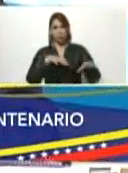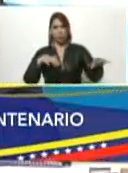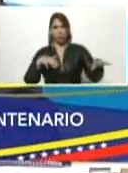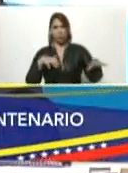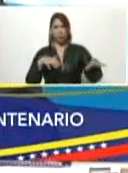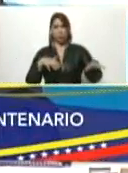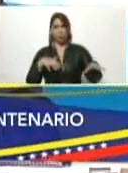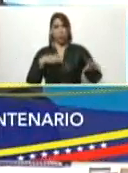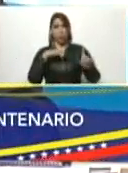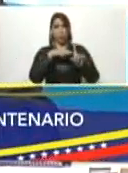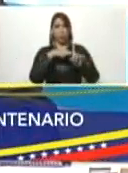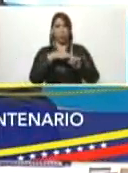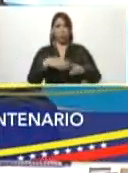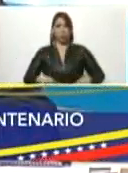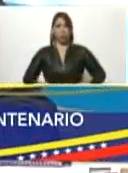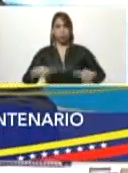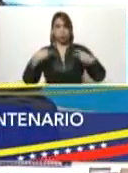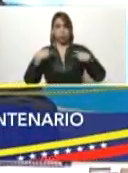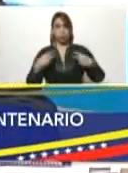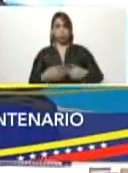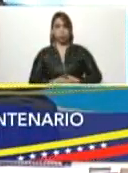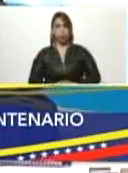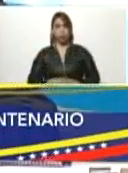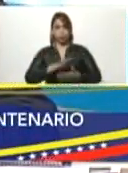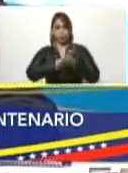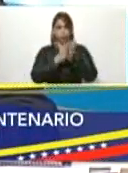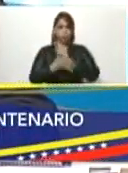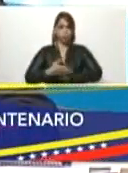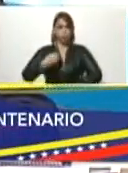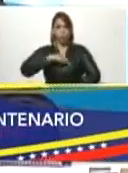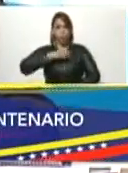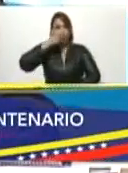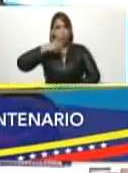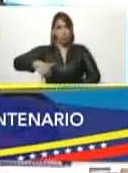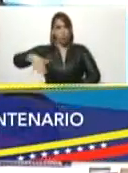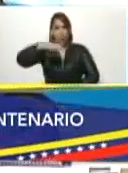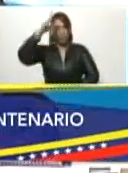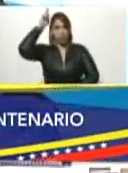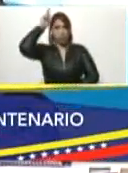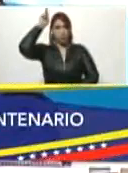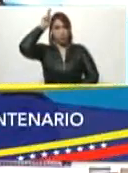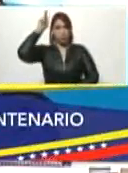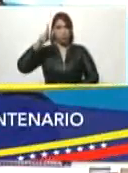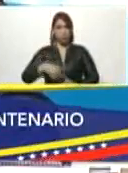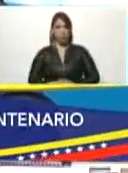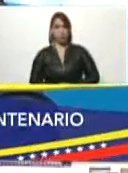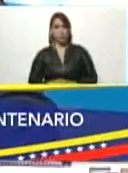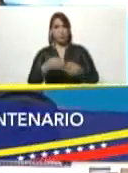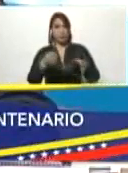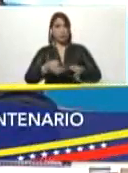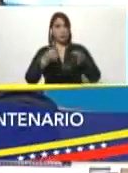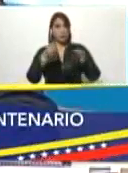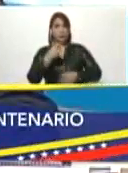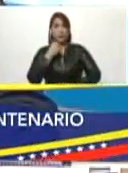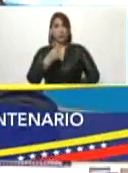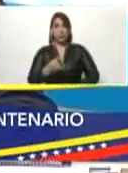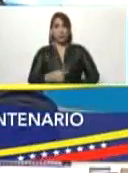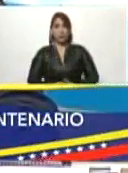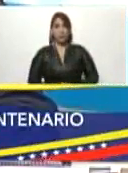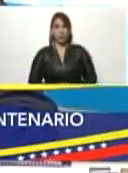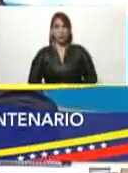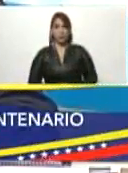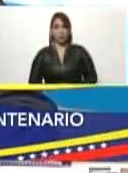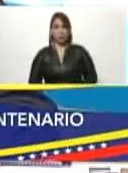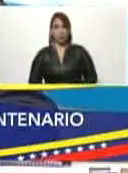humanidad, el arrase de nuestros pueblos originarios. Siempre se ha dicho que cuando